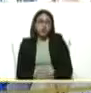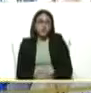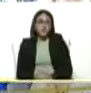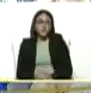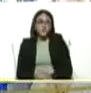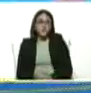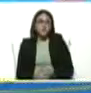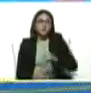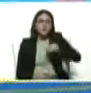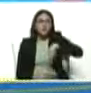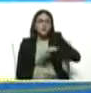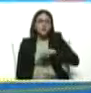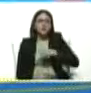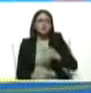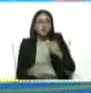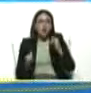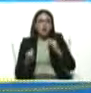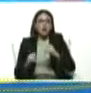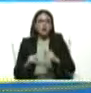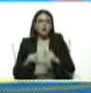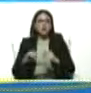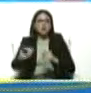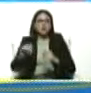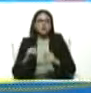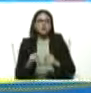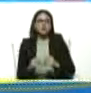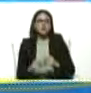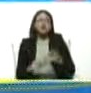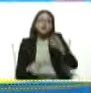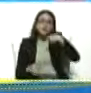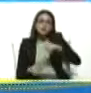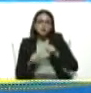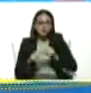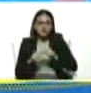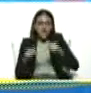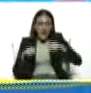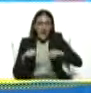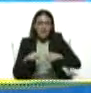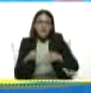Lo tenemos como centro, la economía,